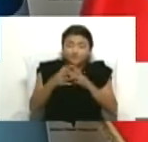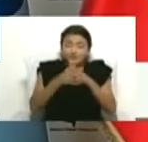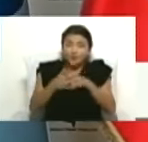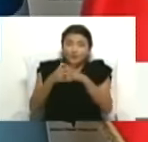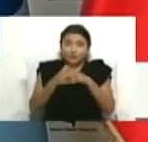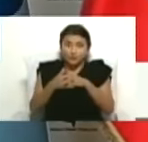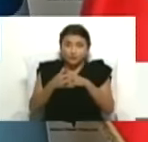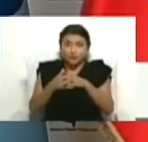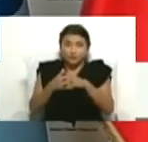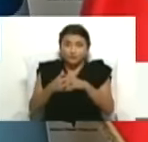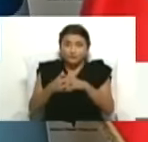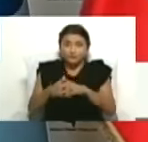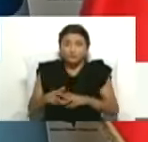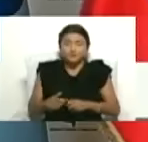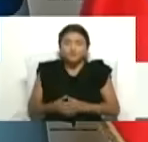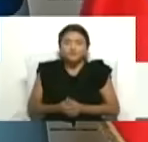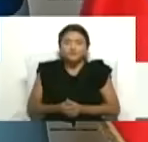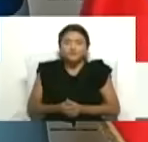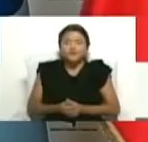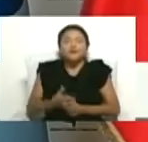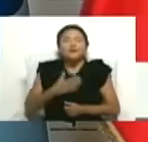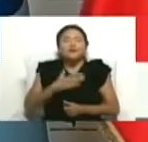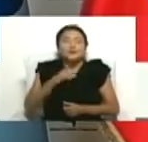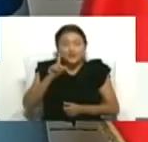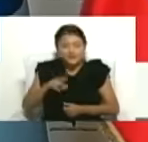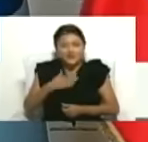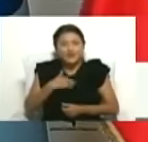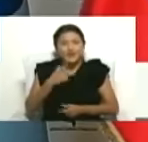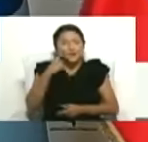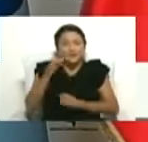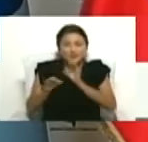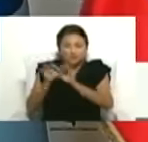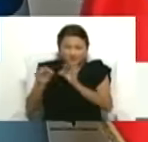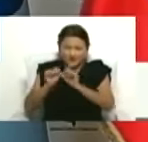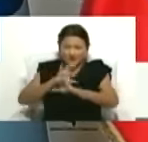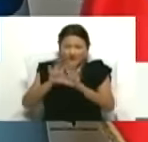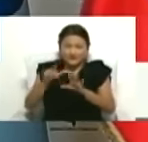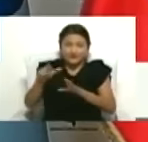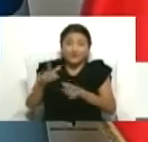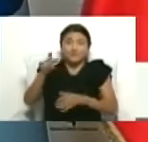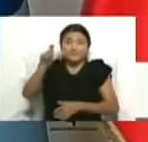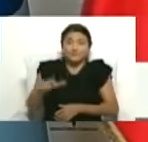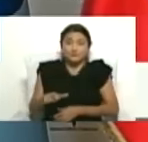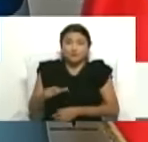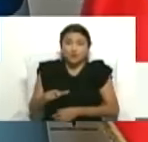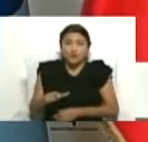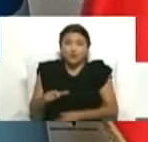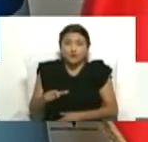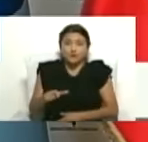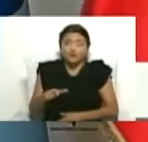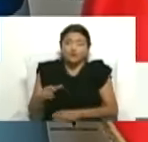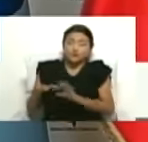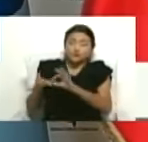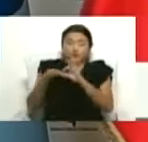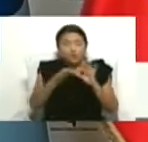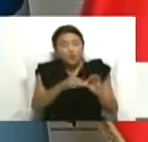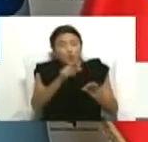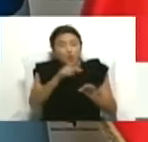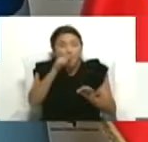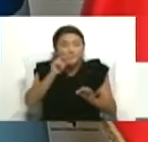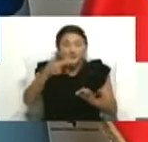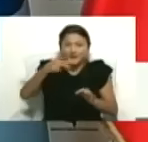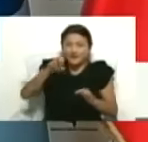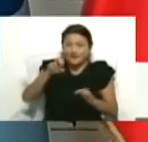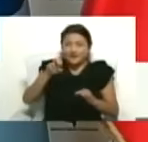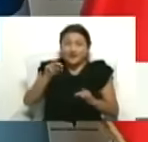de América. Quiero destacar que estas personas, conjuntamente con Henry Alviares,